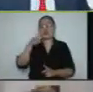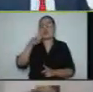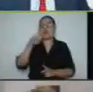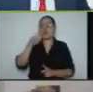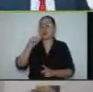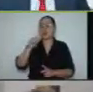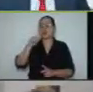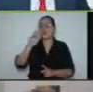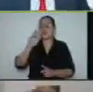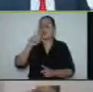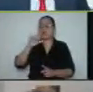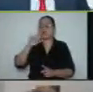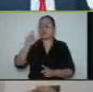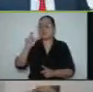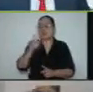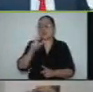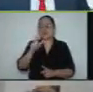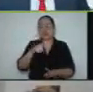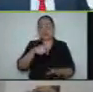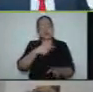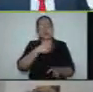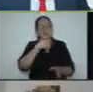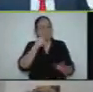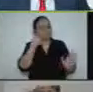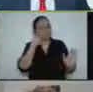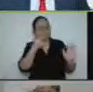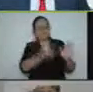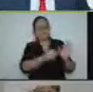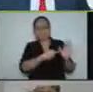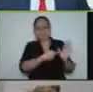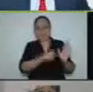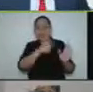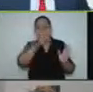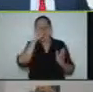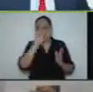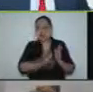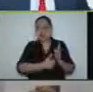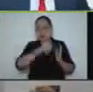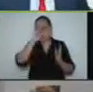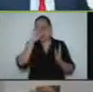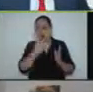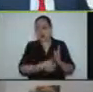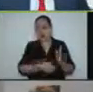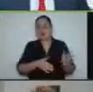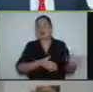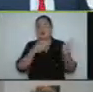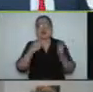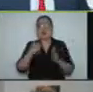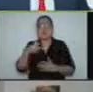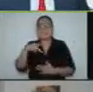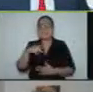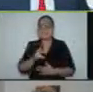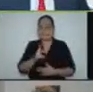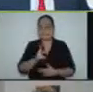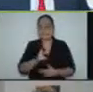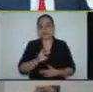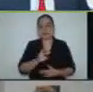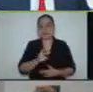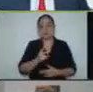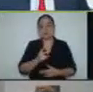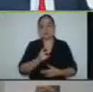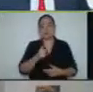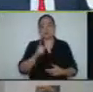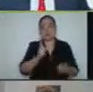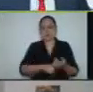por periodistas o por comunicadores. Sin embargo, eso no fue objeto de